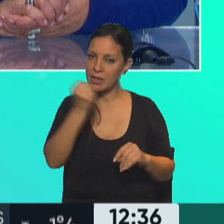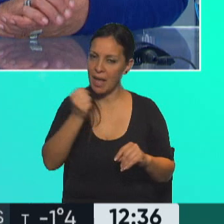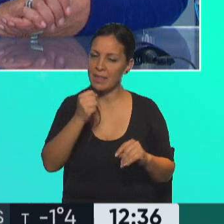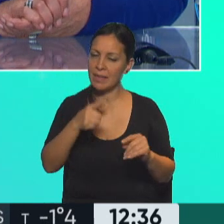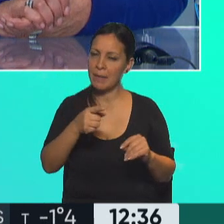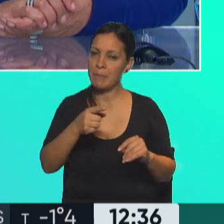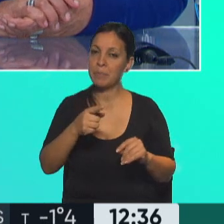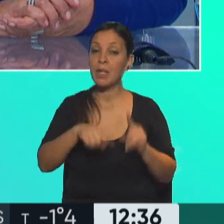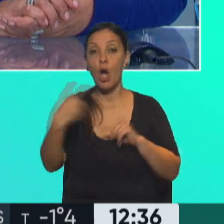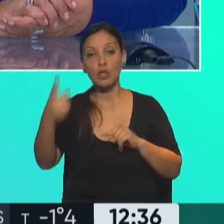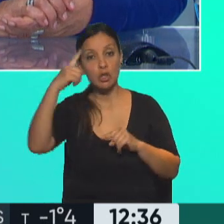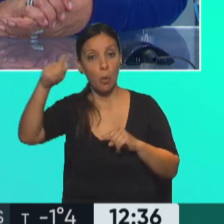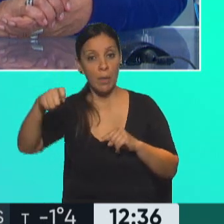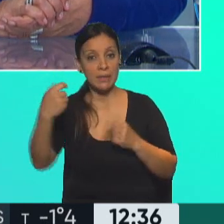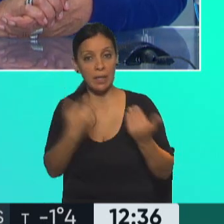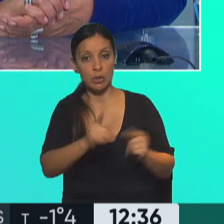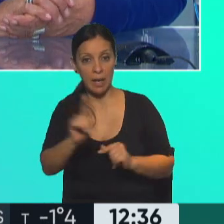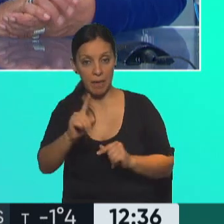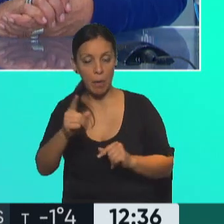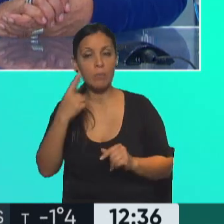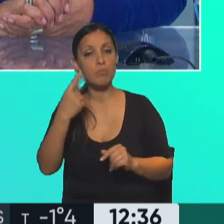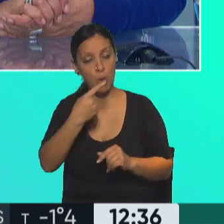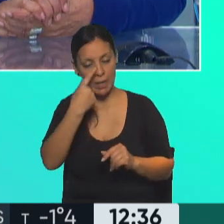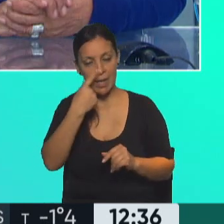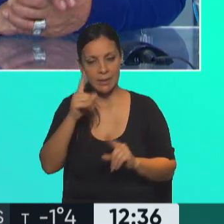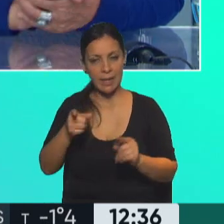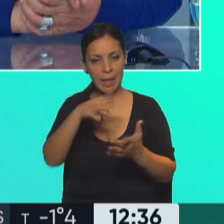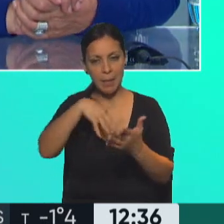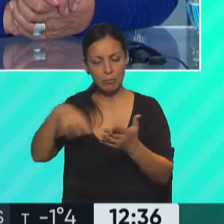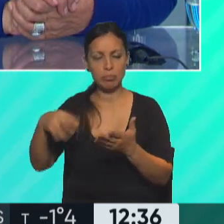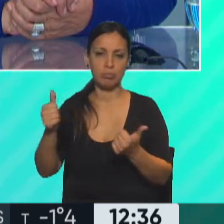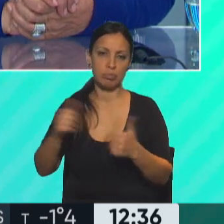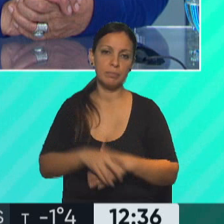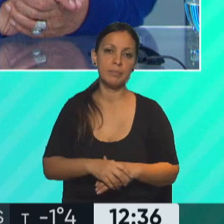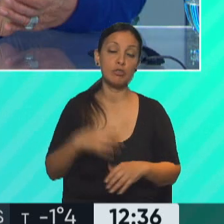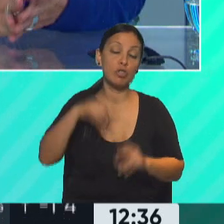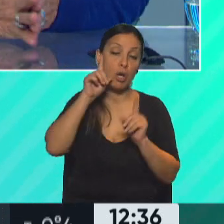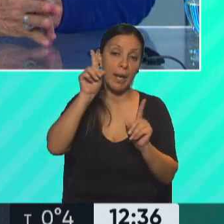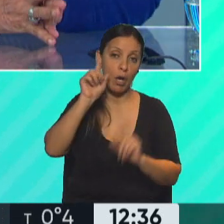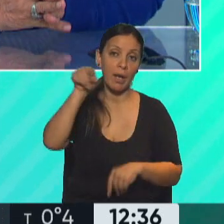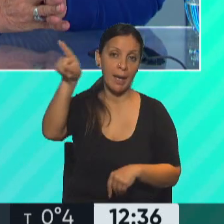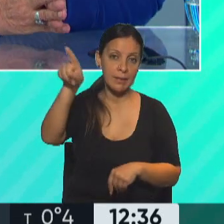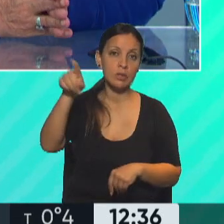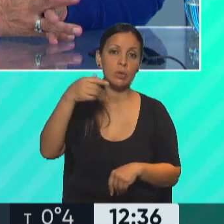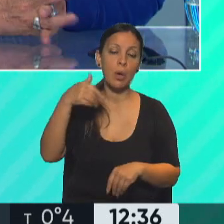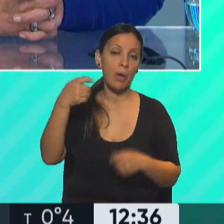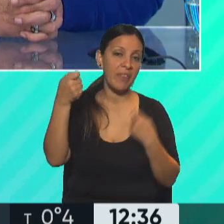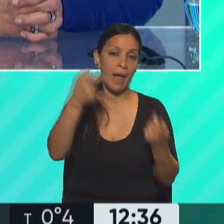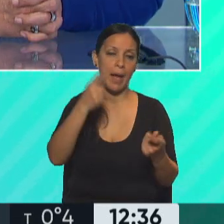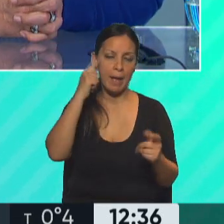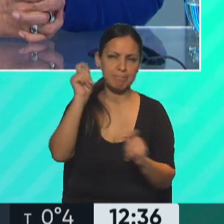los jueces disidentes, es muy interesante. En fin, yo creo que esto va a significar una